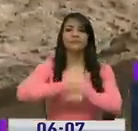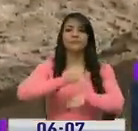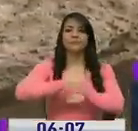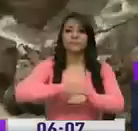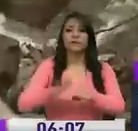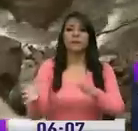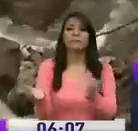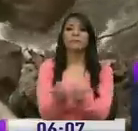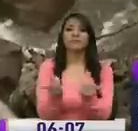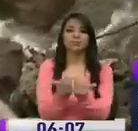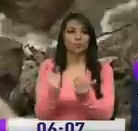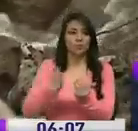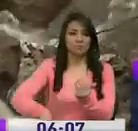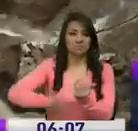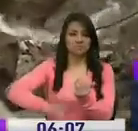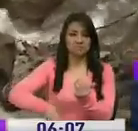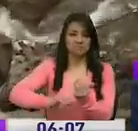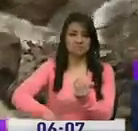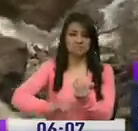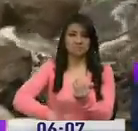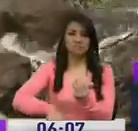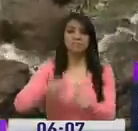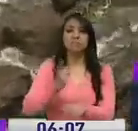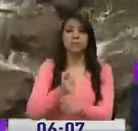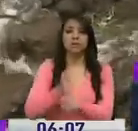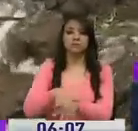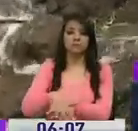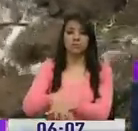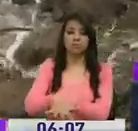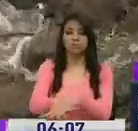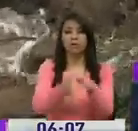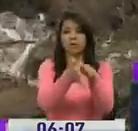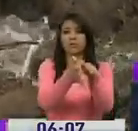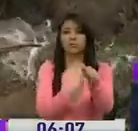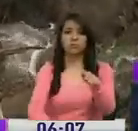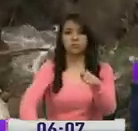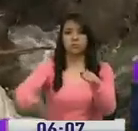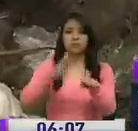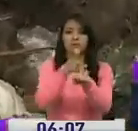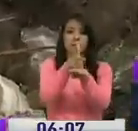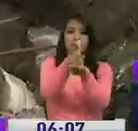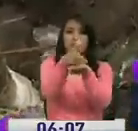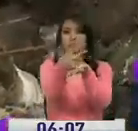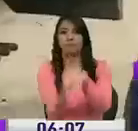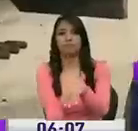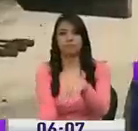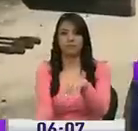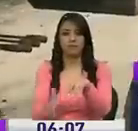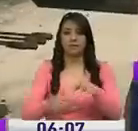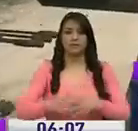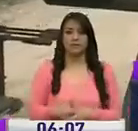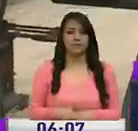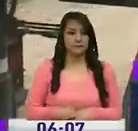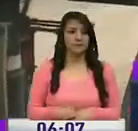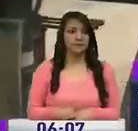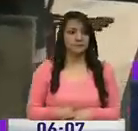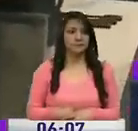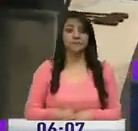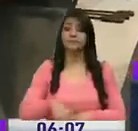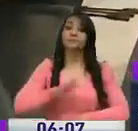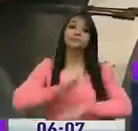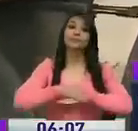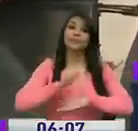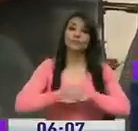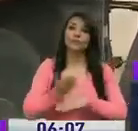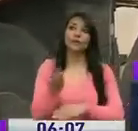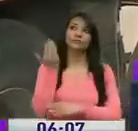de basura en la zona lo que provocó que la tierra se diera y que el pesado vehículo caiga en el socabón y esto se debe básic que en